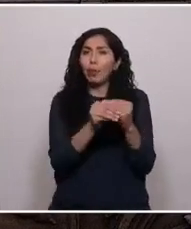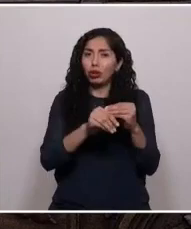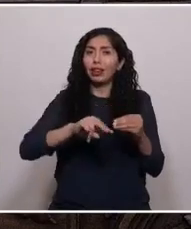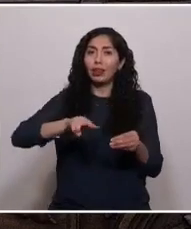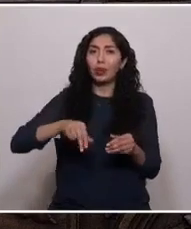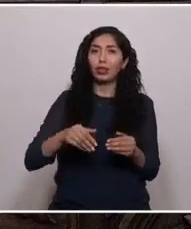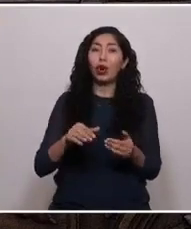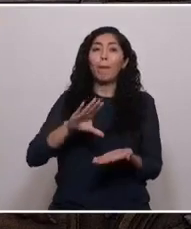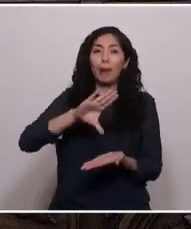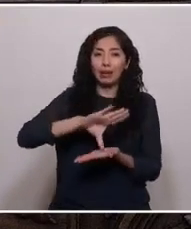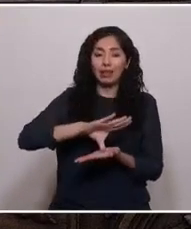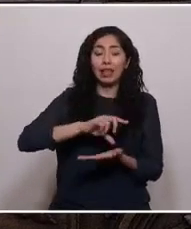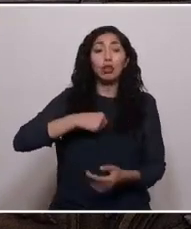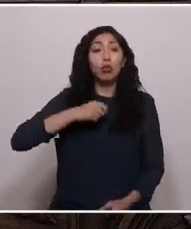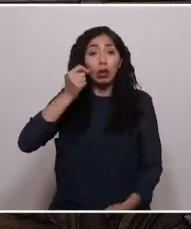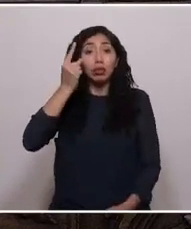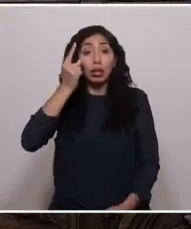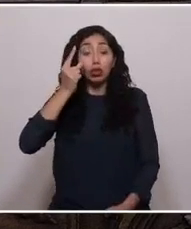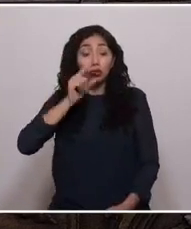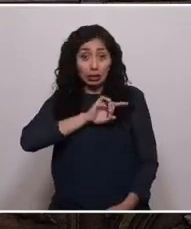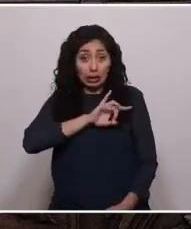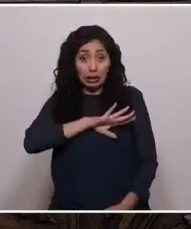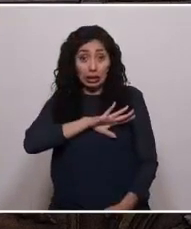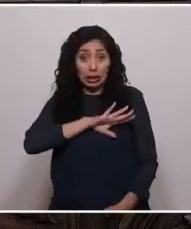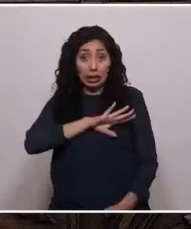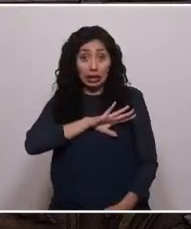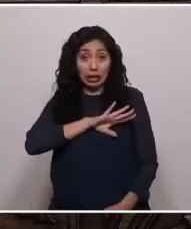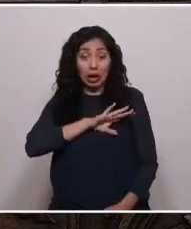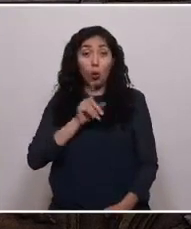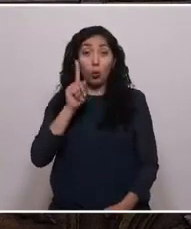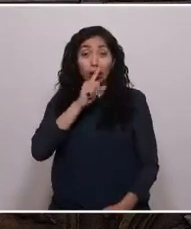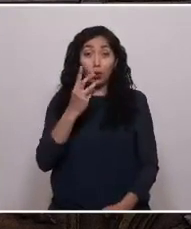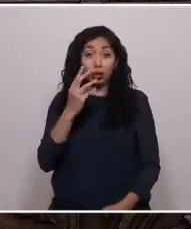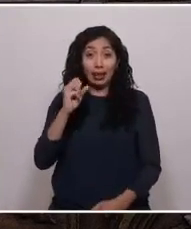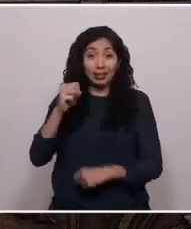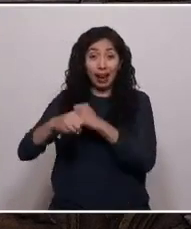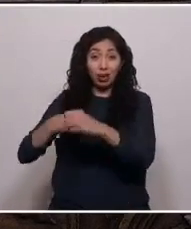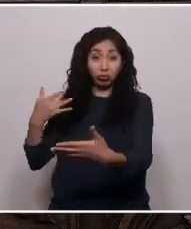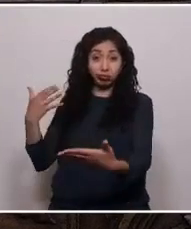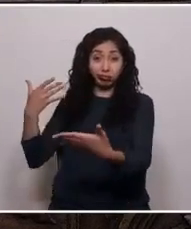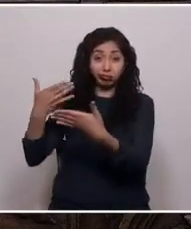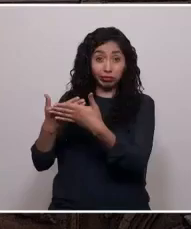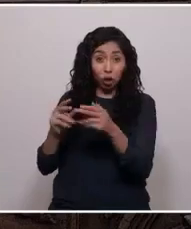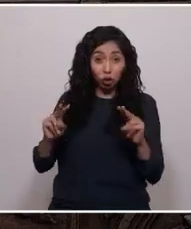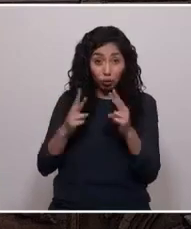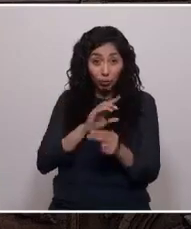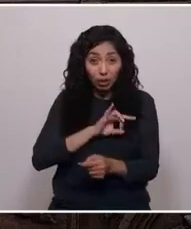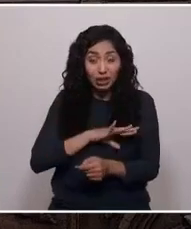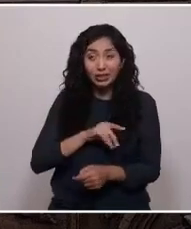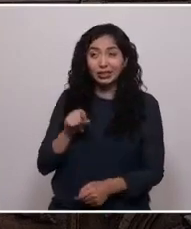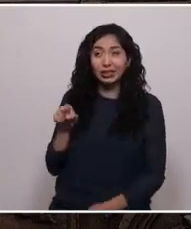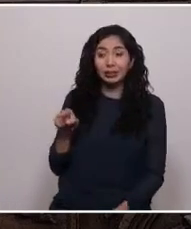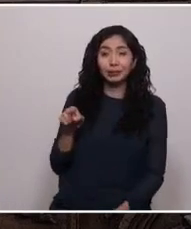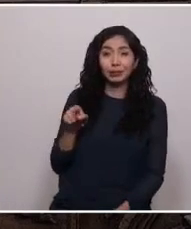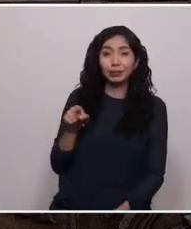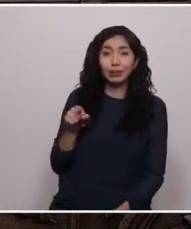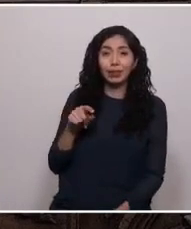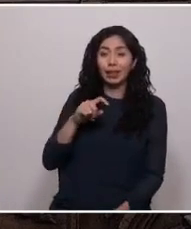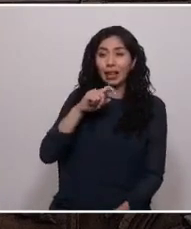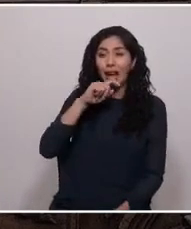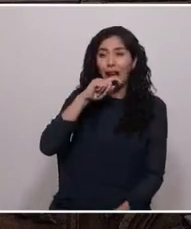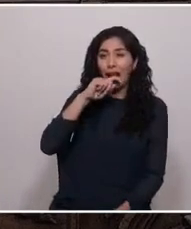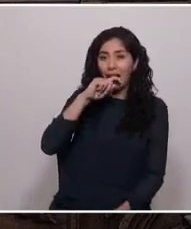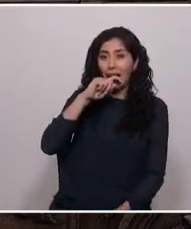entiendo que el chile que hemos construido a lo largo de los últimos 30 años de nuestra historia es envidiable y un